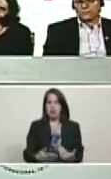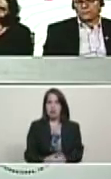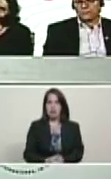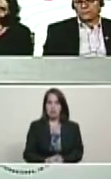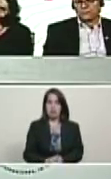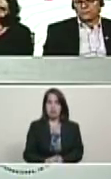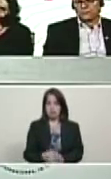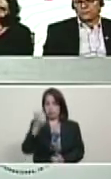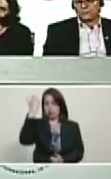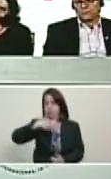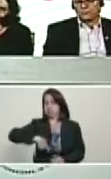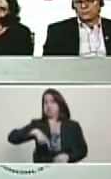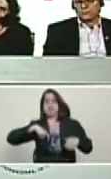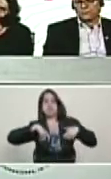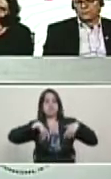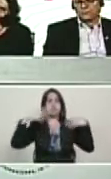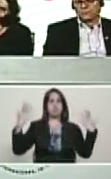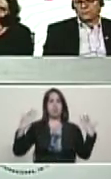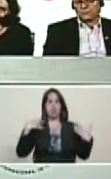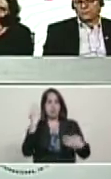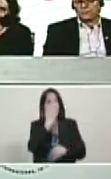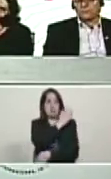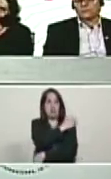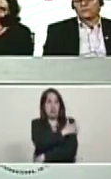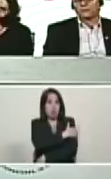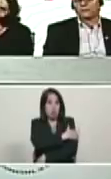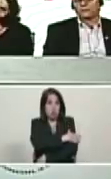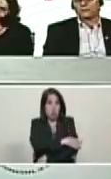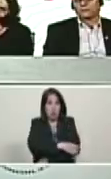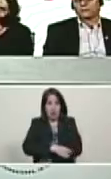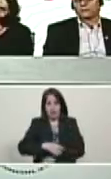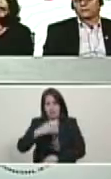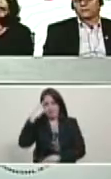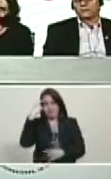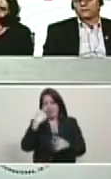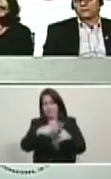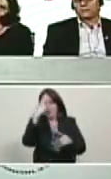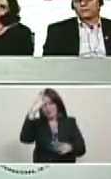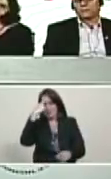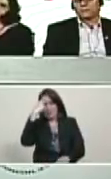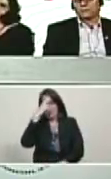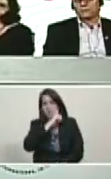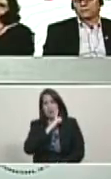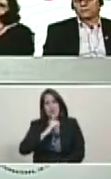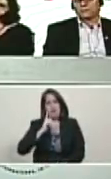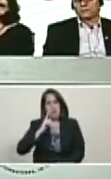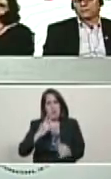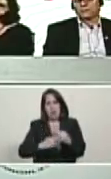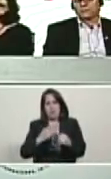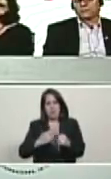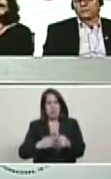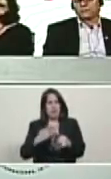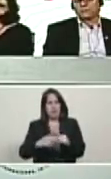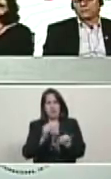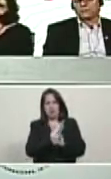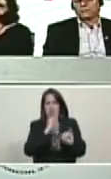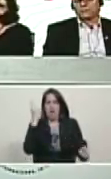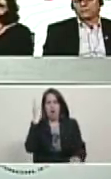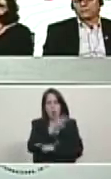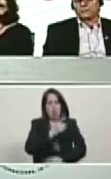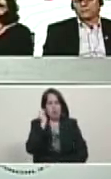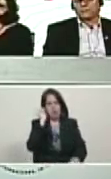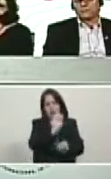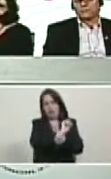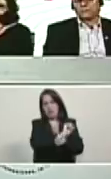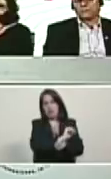este es uno de los hampones que por los tatuajes del brazo está plenamente identificado con nombre y apellido y ya se liberaron órdenes de captura